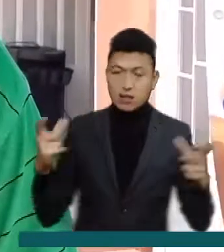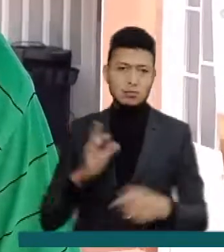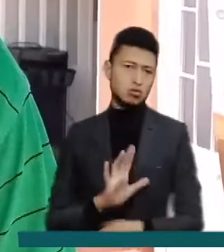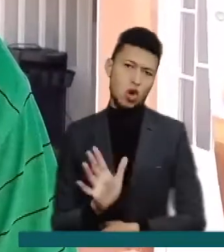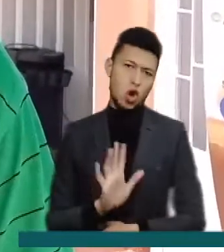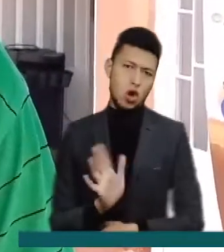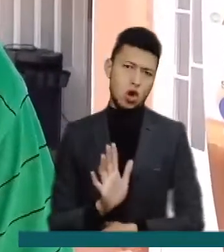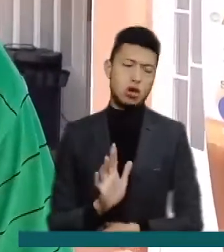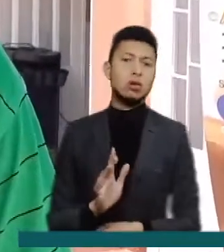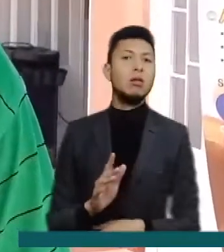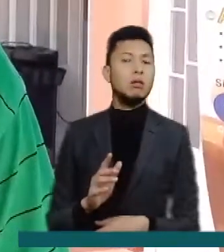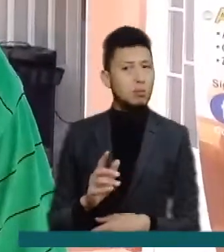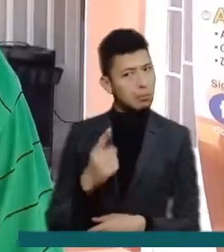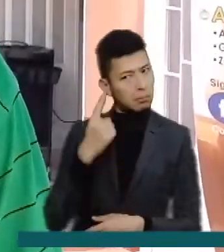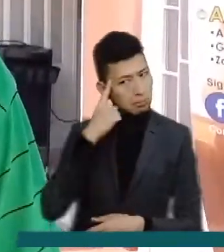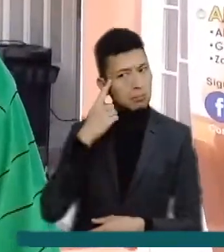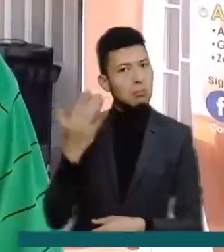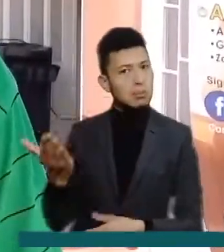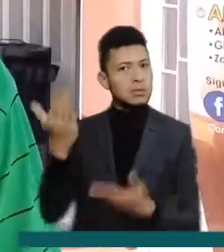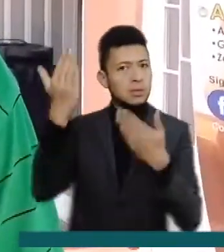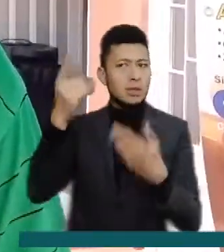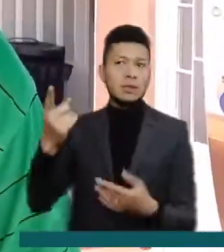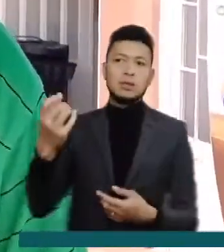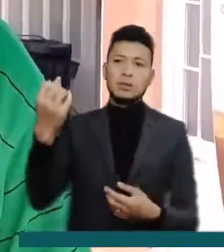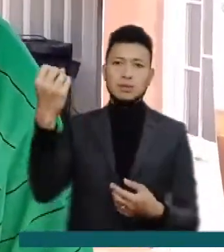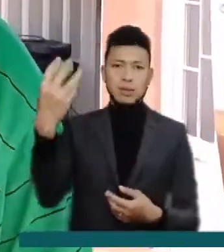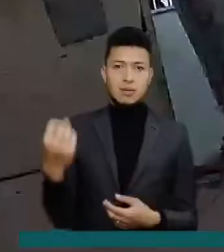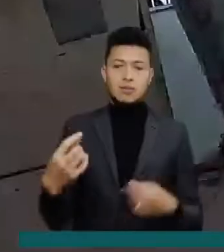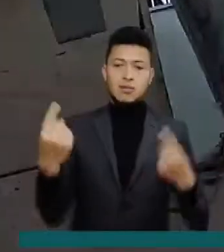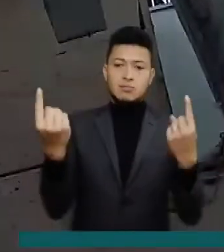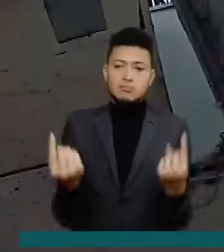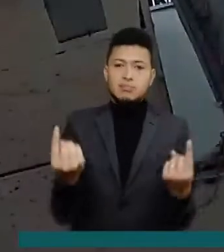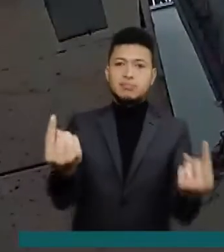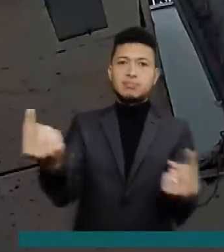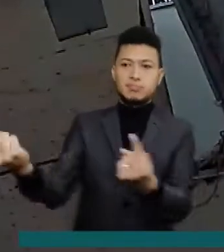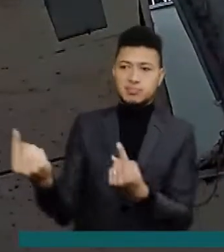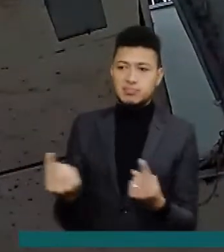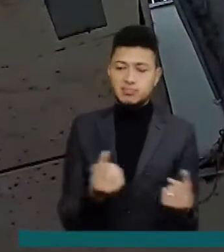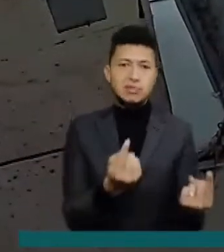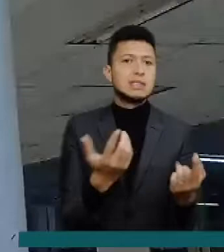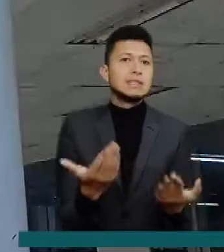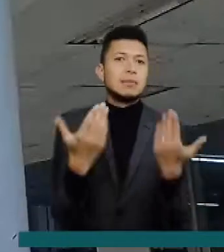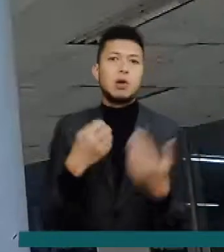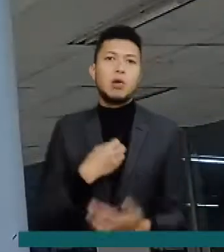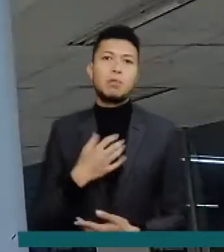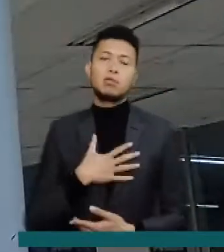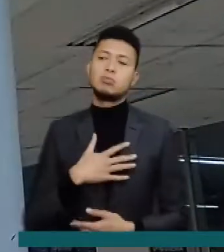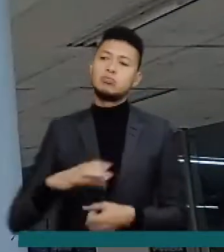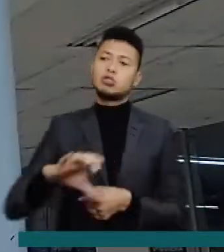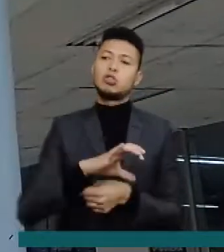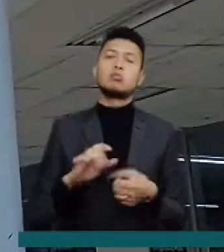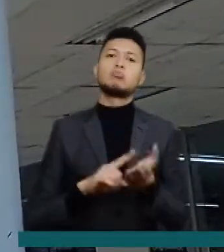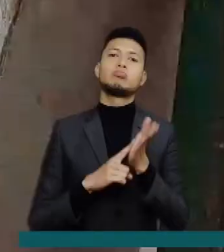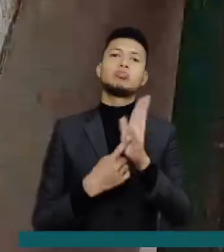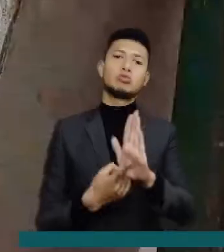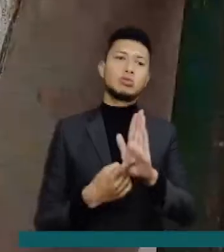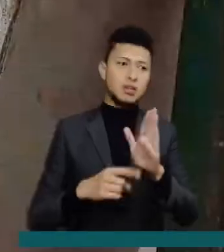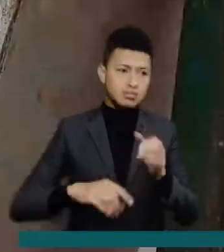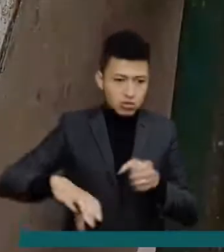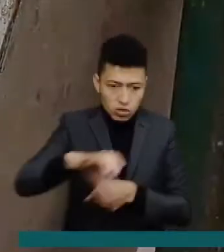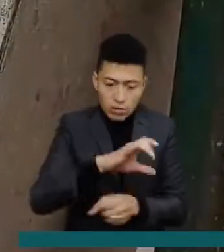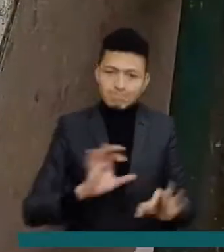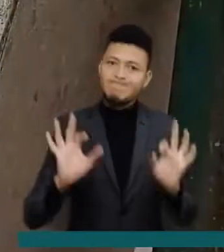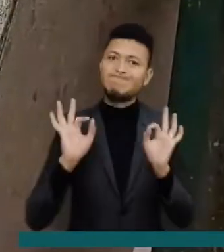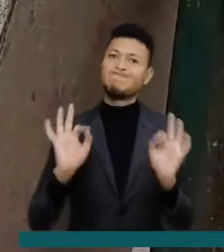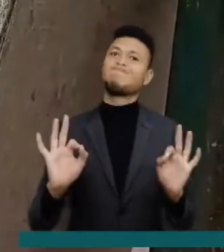muchísima, pero instalar estos semáforos le da la oportunidad que nuestra ciudad se vea como debe ser, como toda una